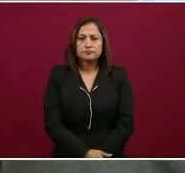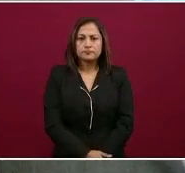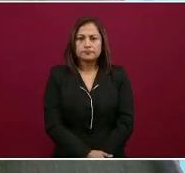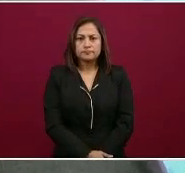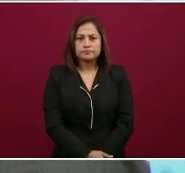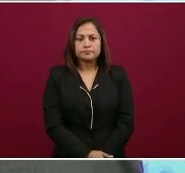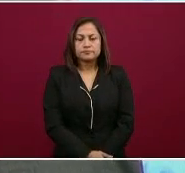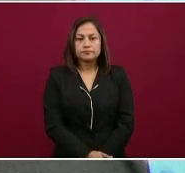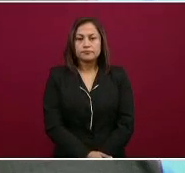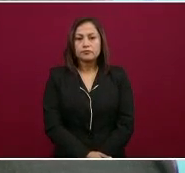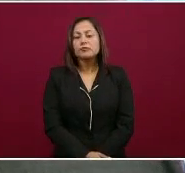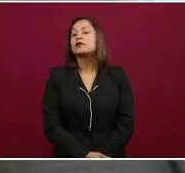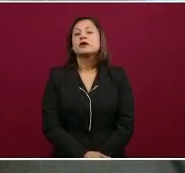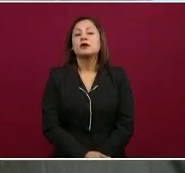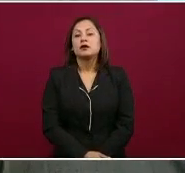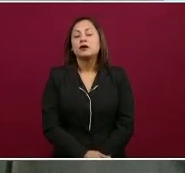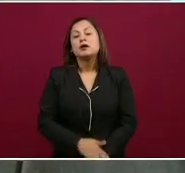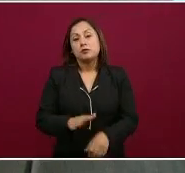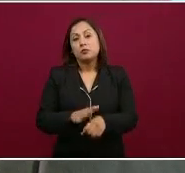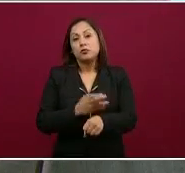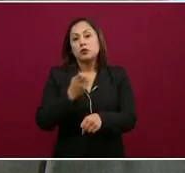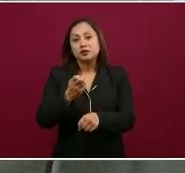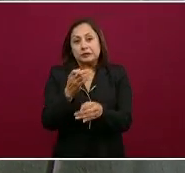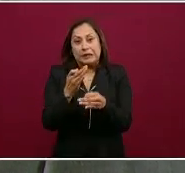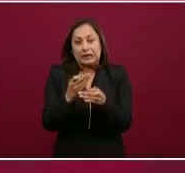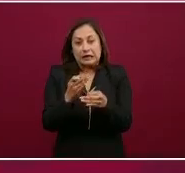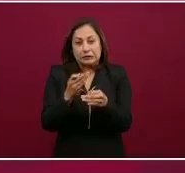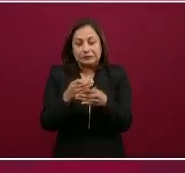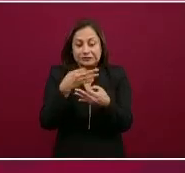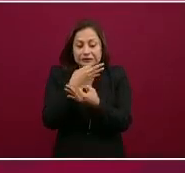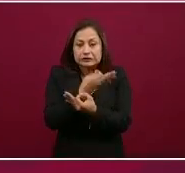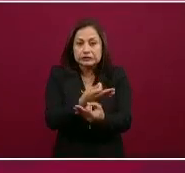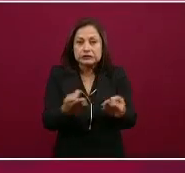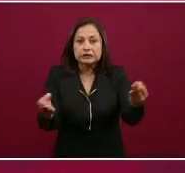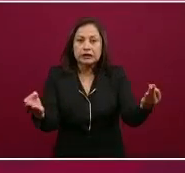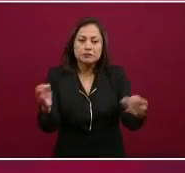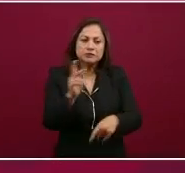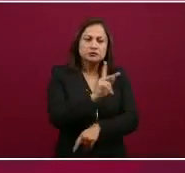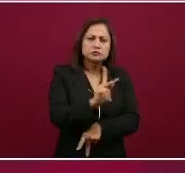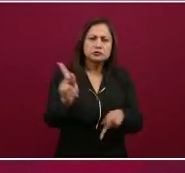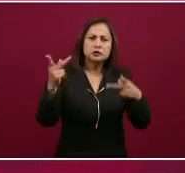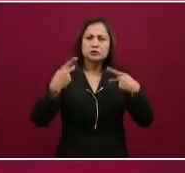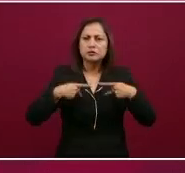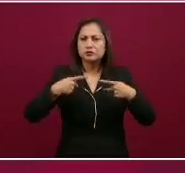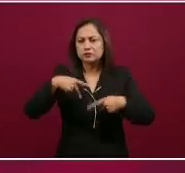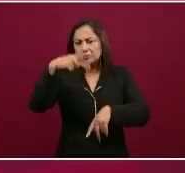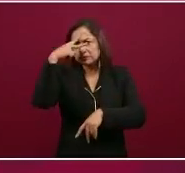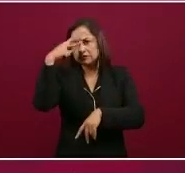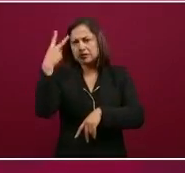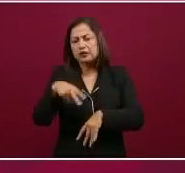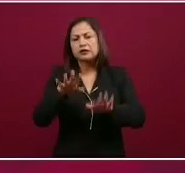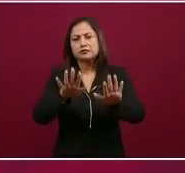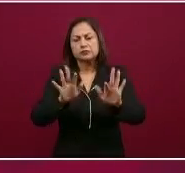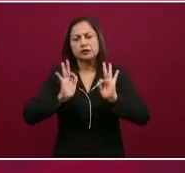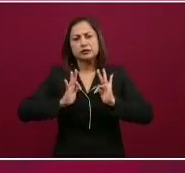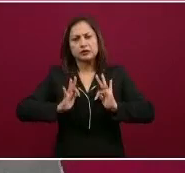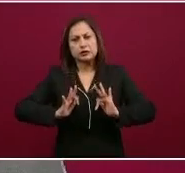Le pido a los mexicanos que esperemos, vamos a estar informando